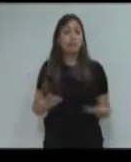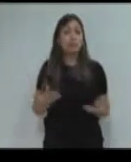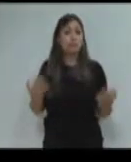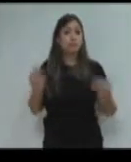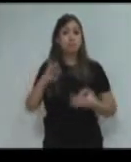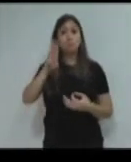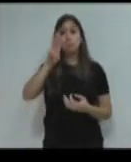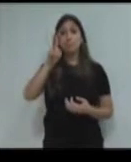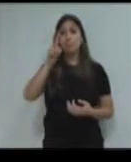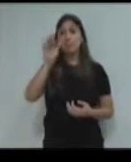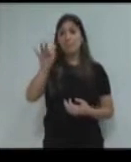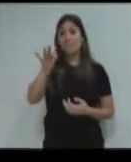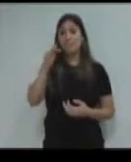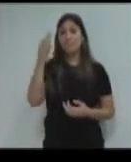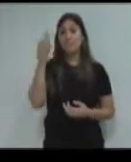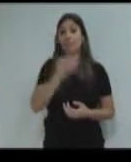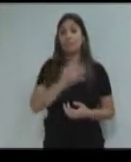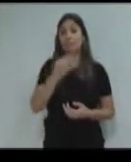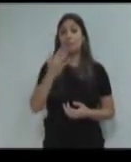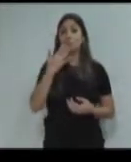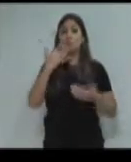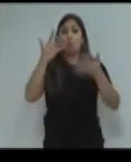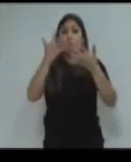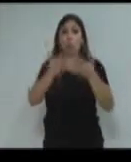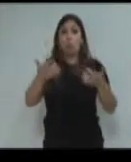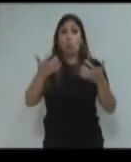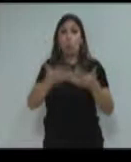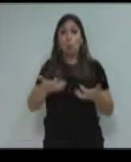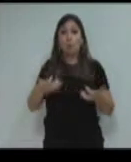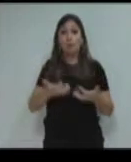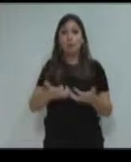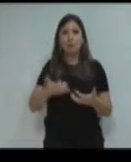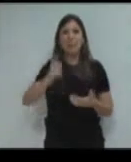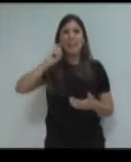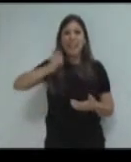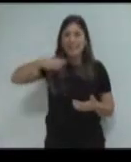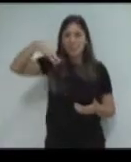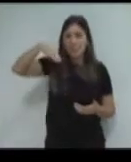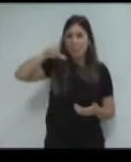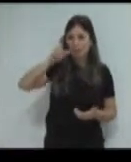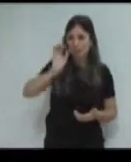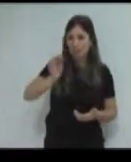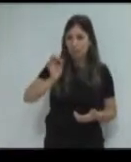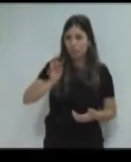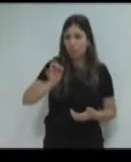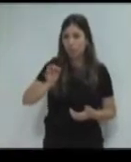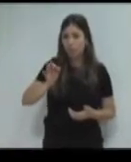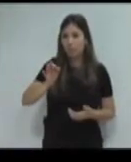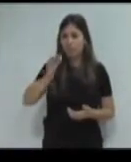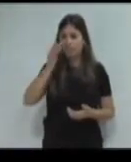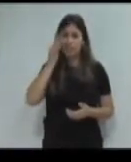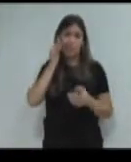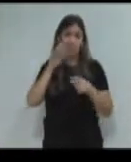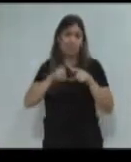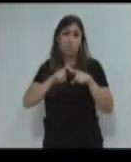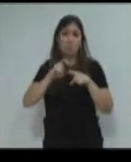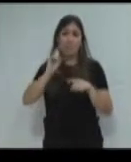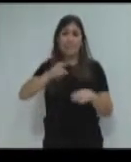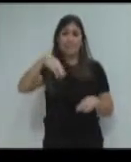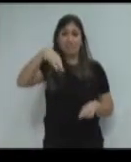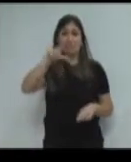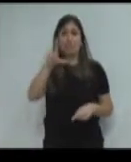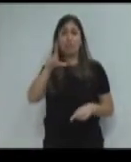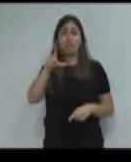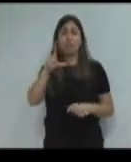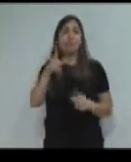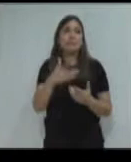en PDF, como es un documento, creo que era XML en el fondo,